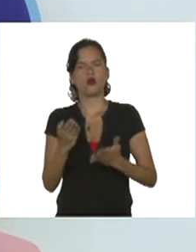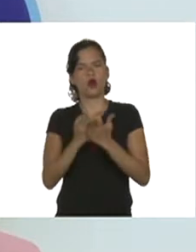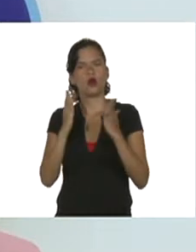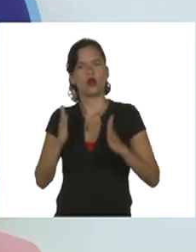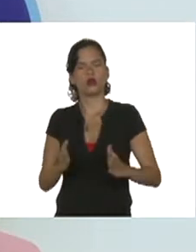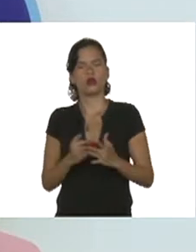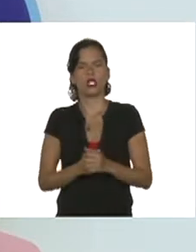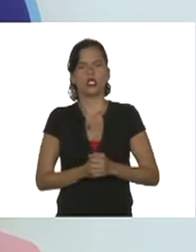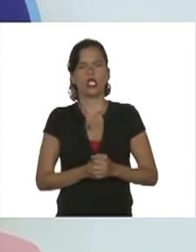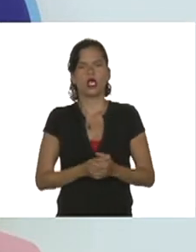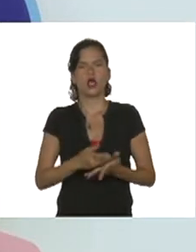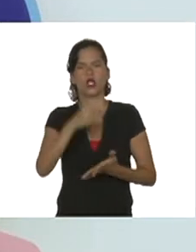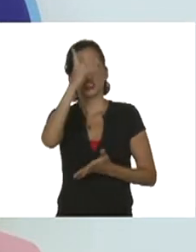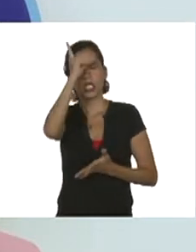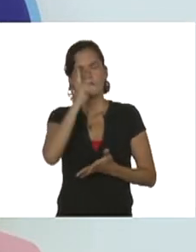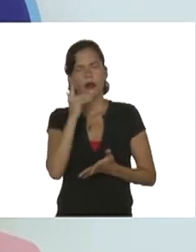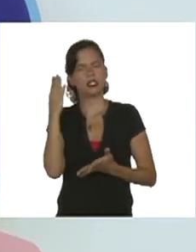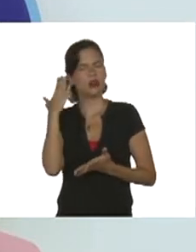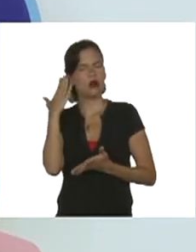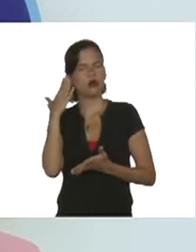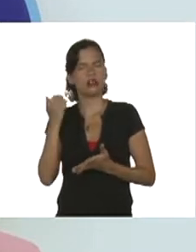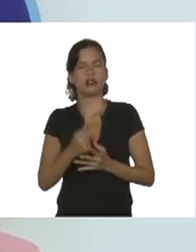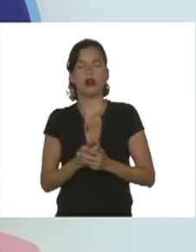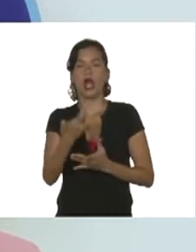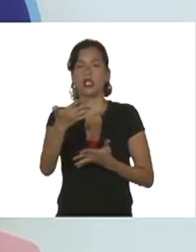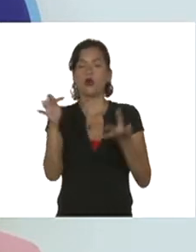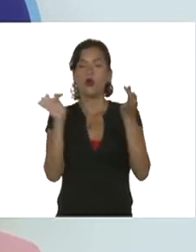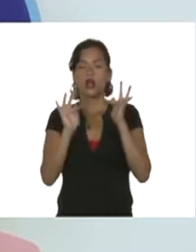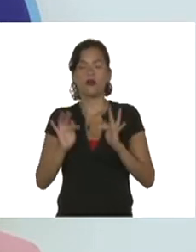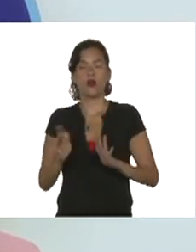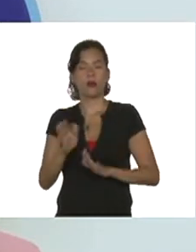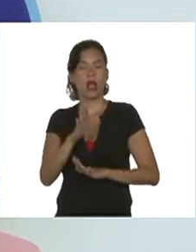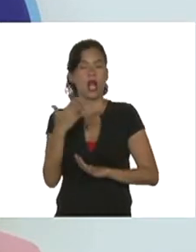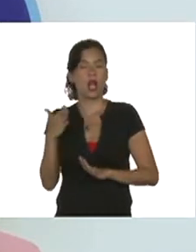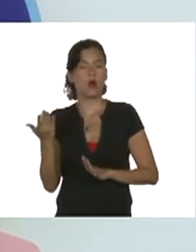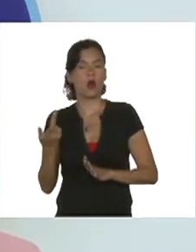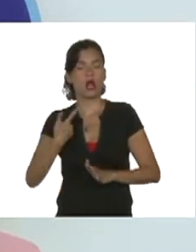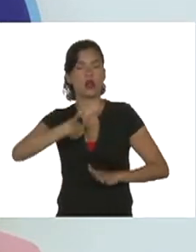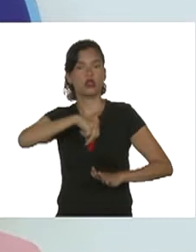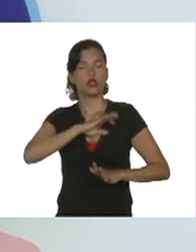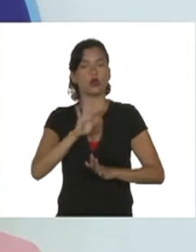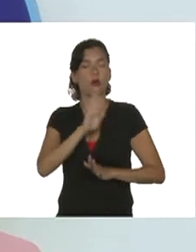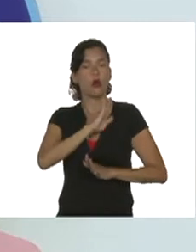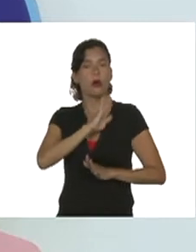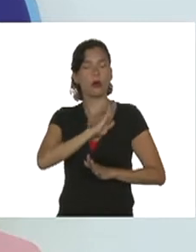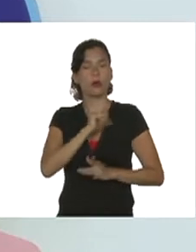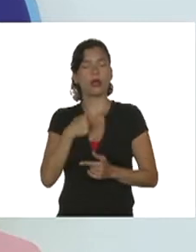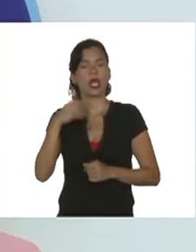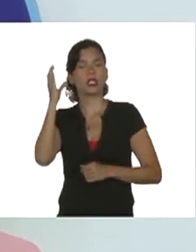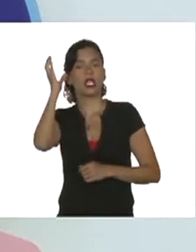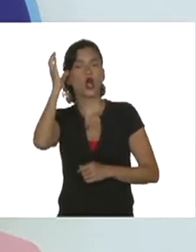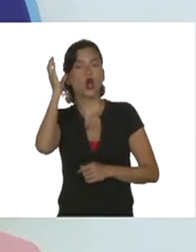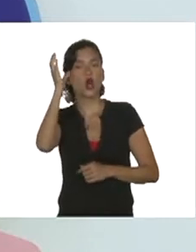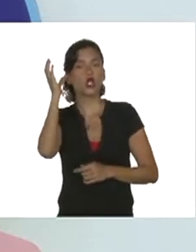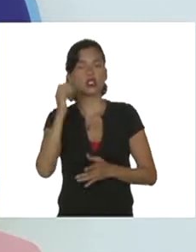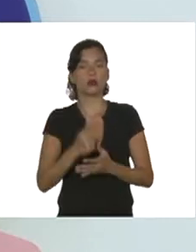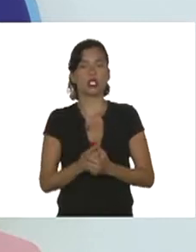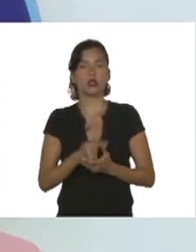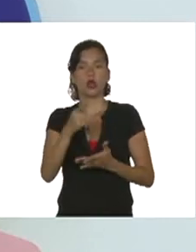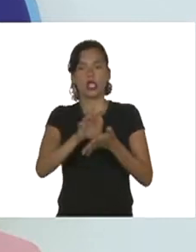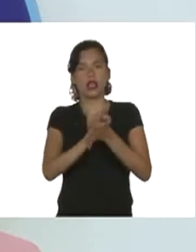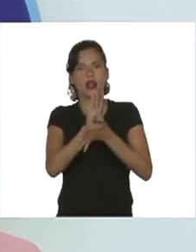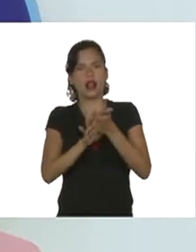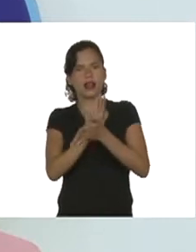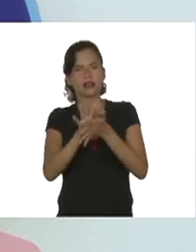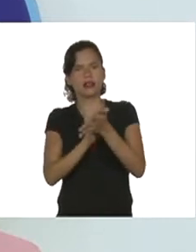estudiantes con deficiencias auditivas. Es una manera en la cual nos vamos a apropiar del conocimiento de la